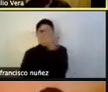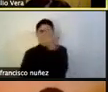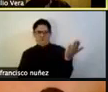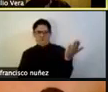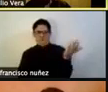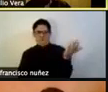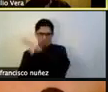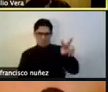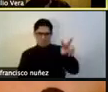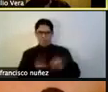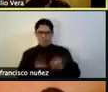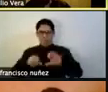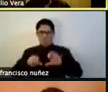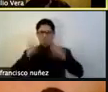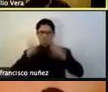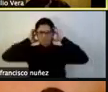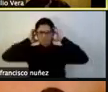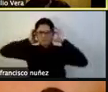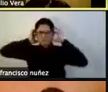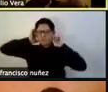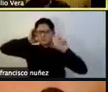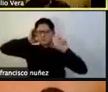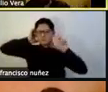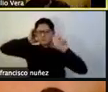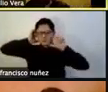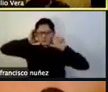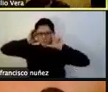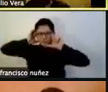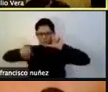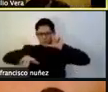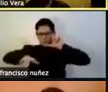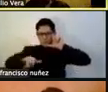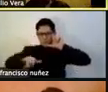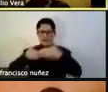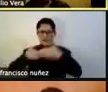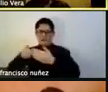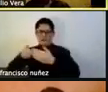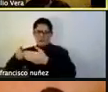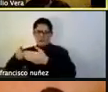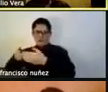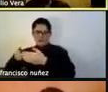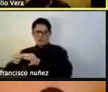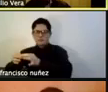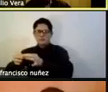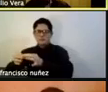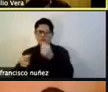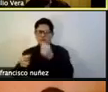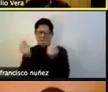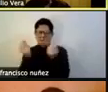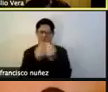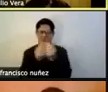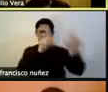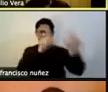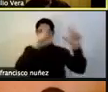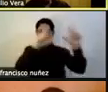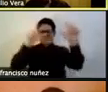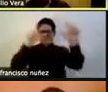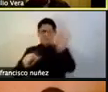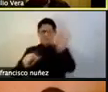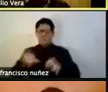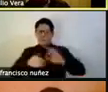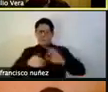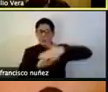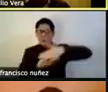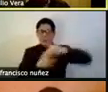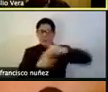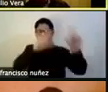donde se comanda el barco. Miren la cantidad de pantallas y computadores. Esta es la sala donde están guardados